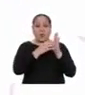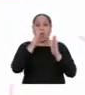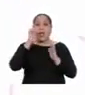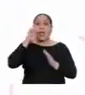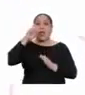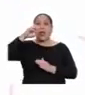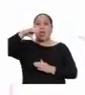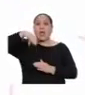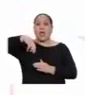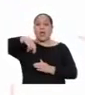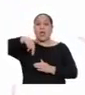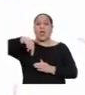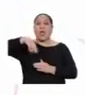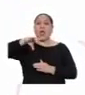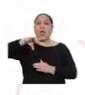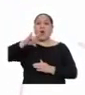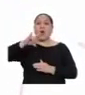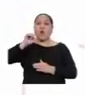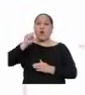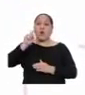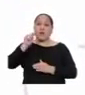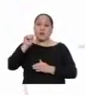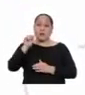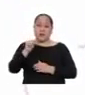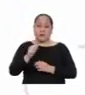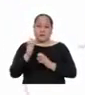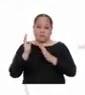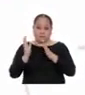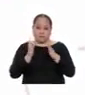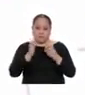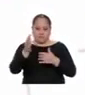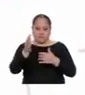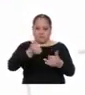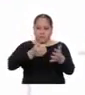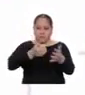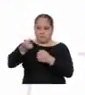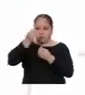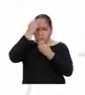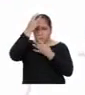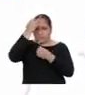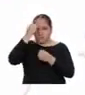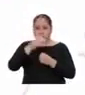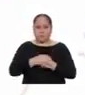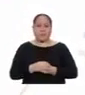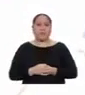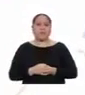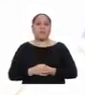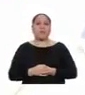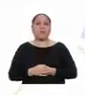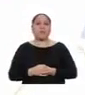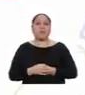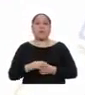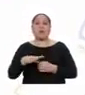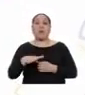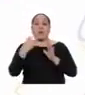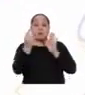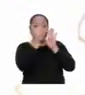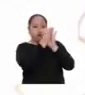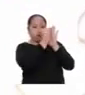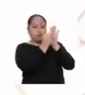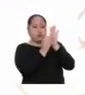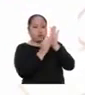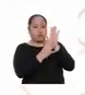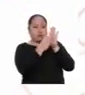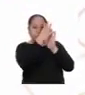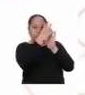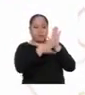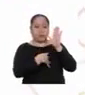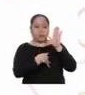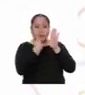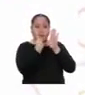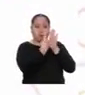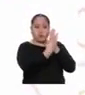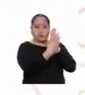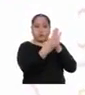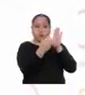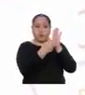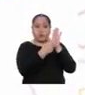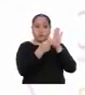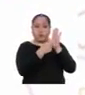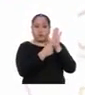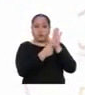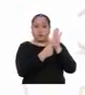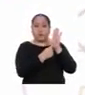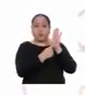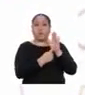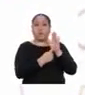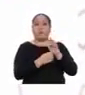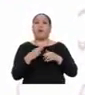datos. En el siguiente programa organizaremos los datos en tablas de frecuencias. La siguiente actividad será